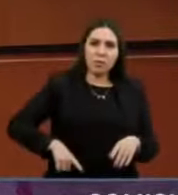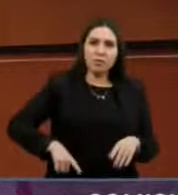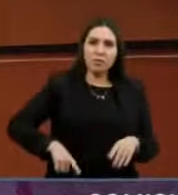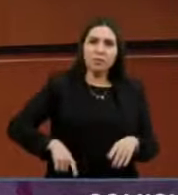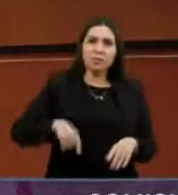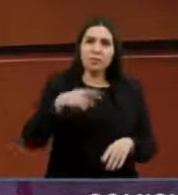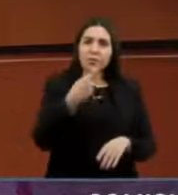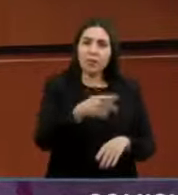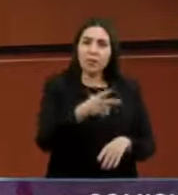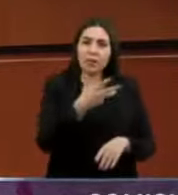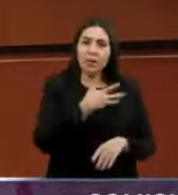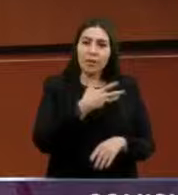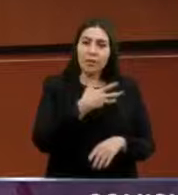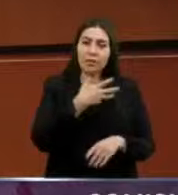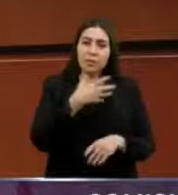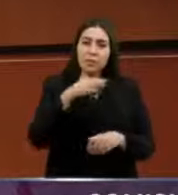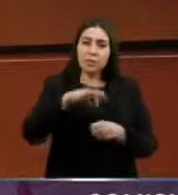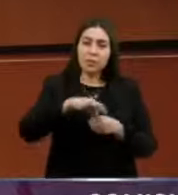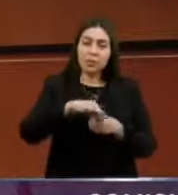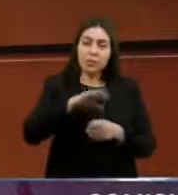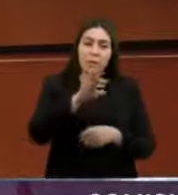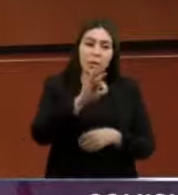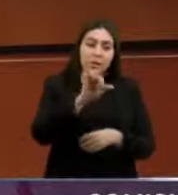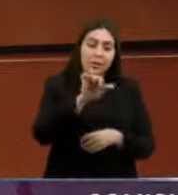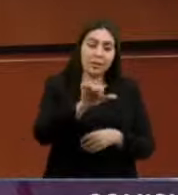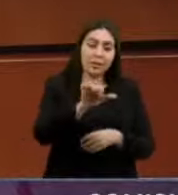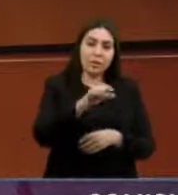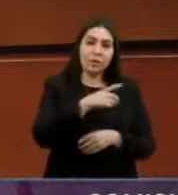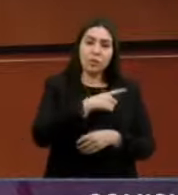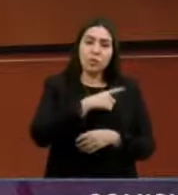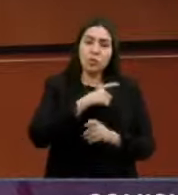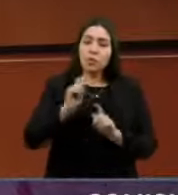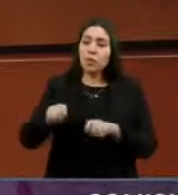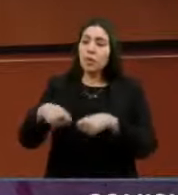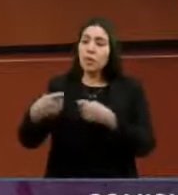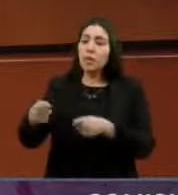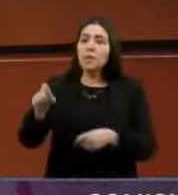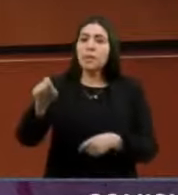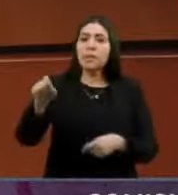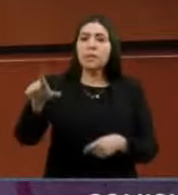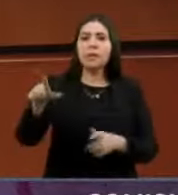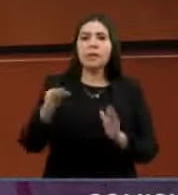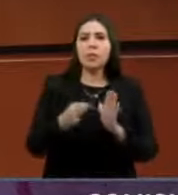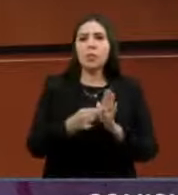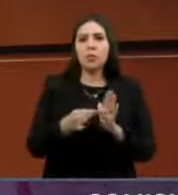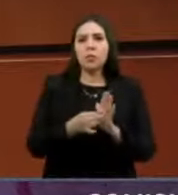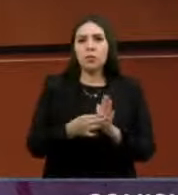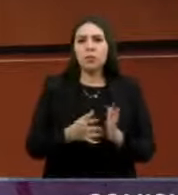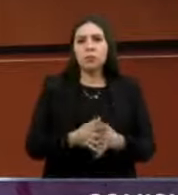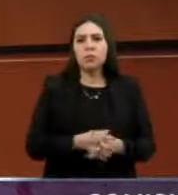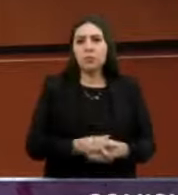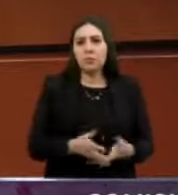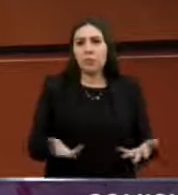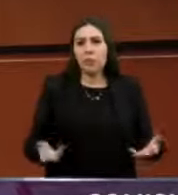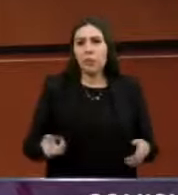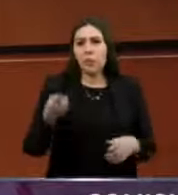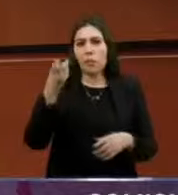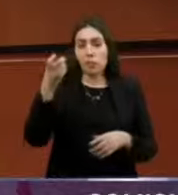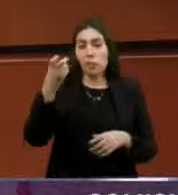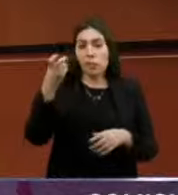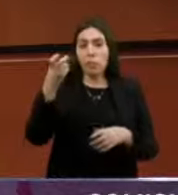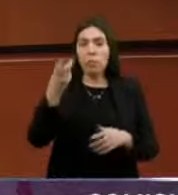puntos que tuvo en la elección y darle solamente 27? Esto es la